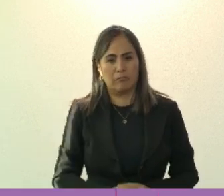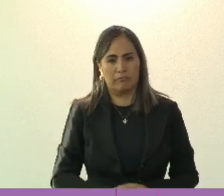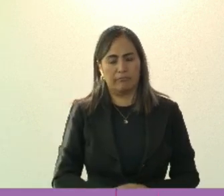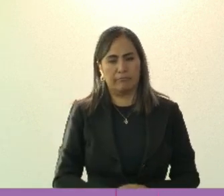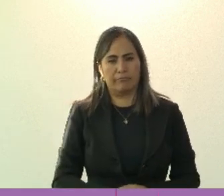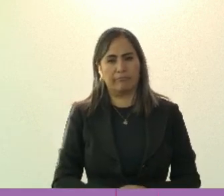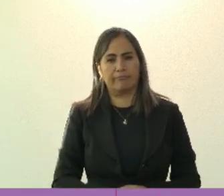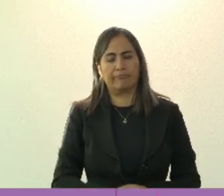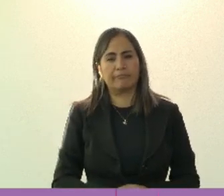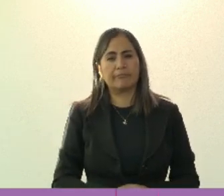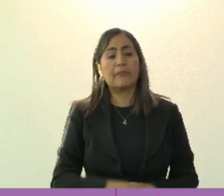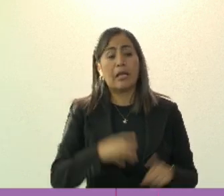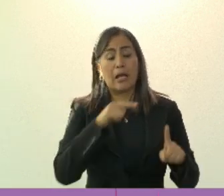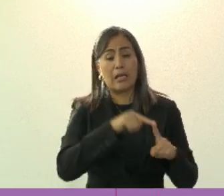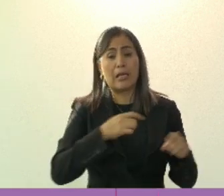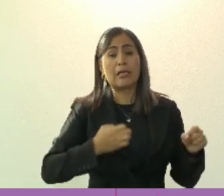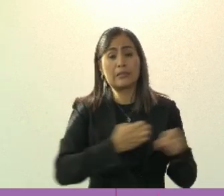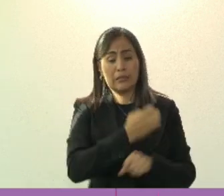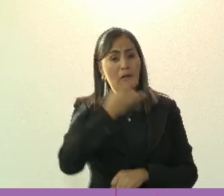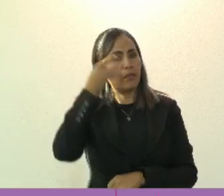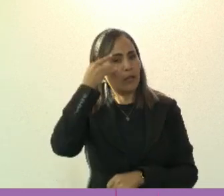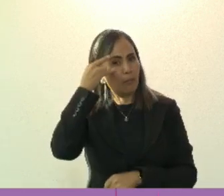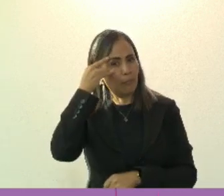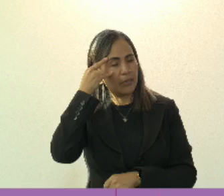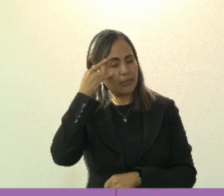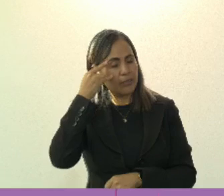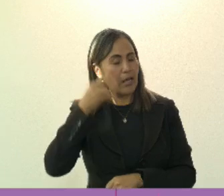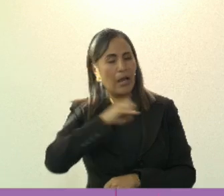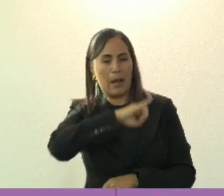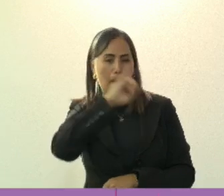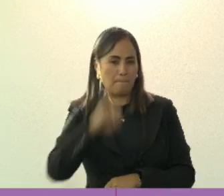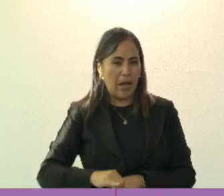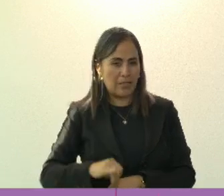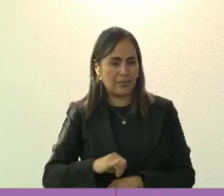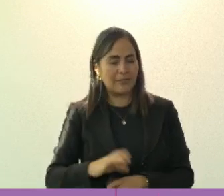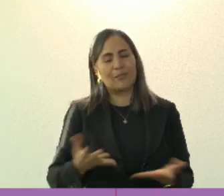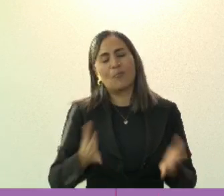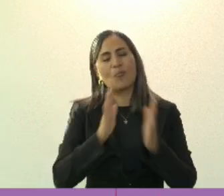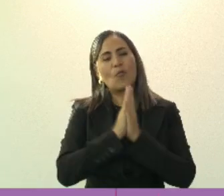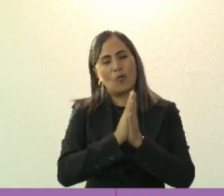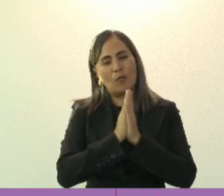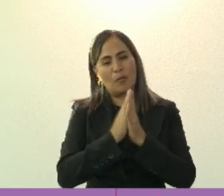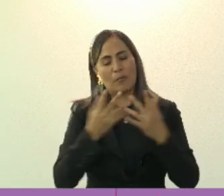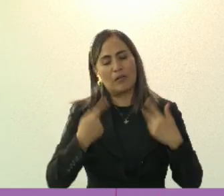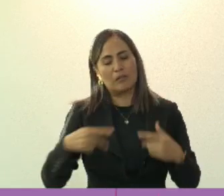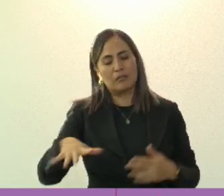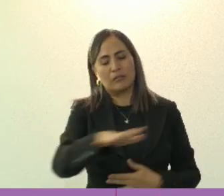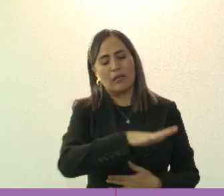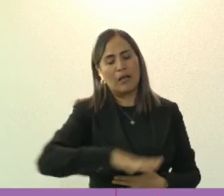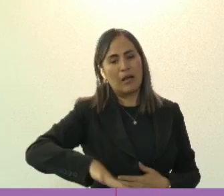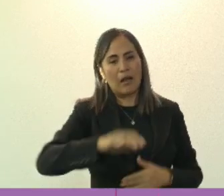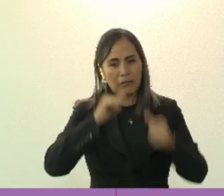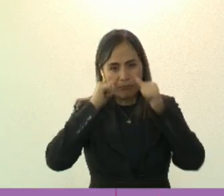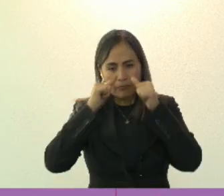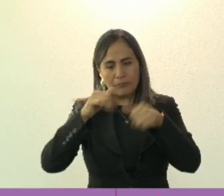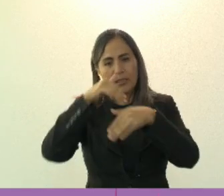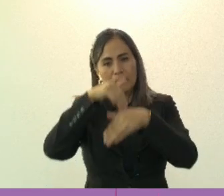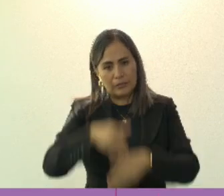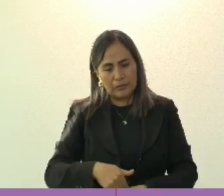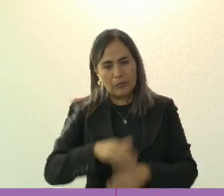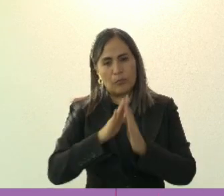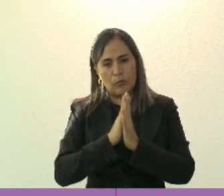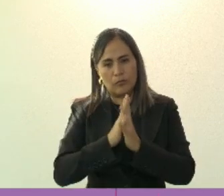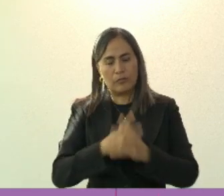Campeche, que en Campeche no pase eso. Háganle caso a su sociedad civil, porque podemos ser excelentes